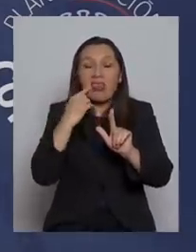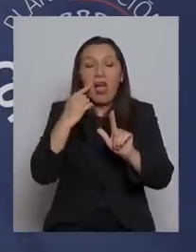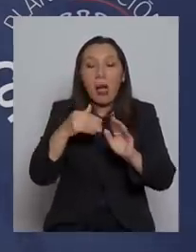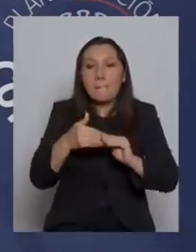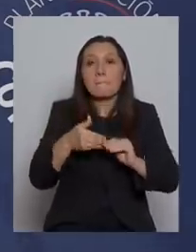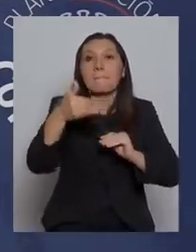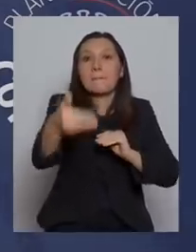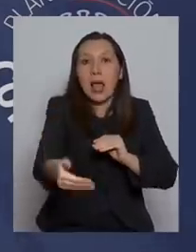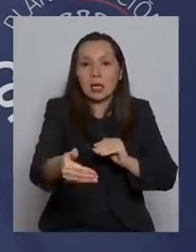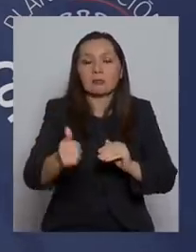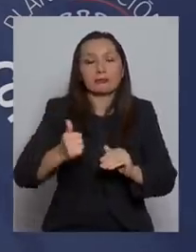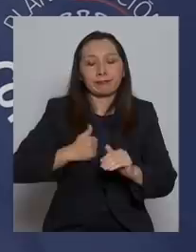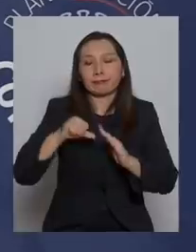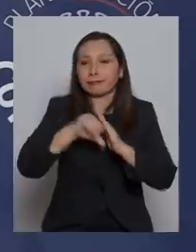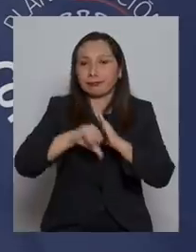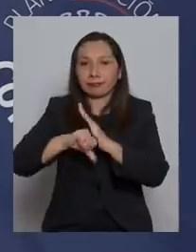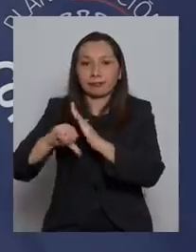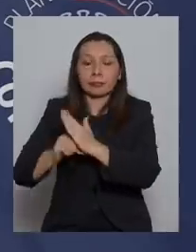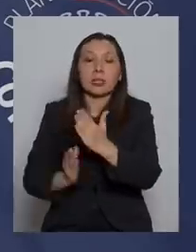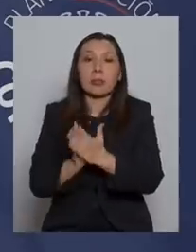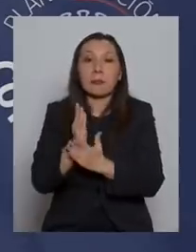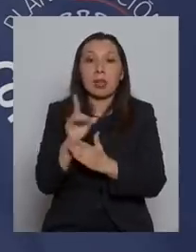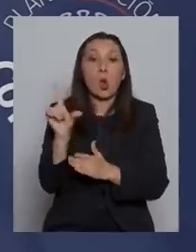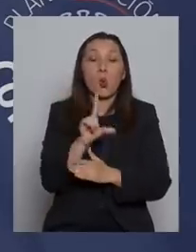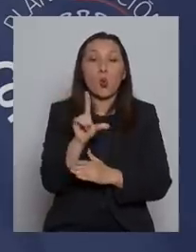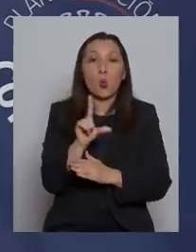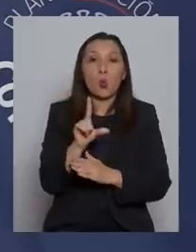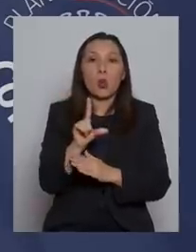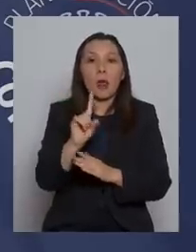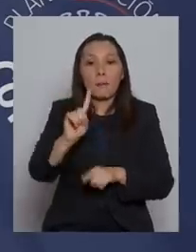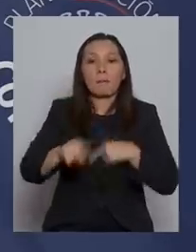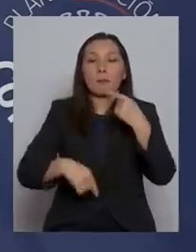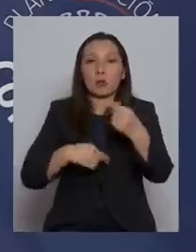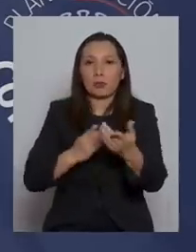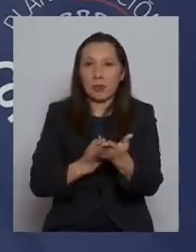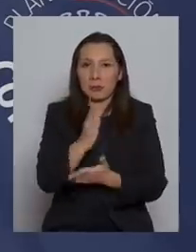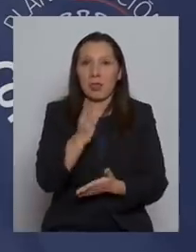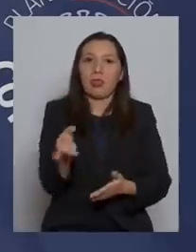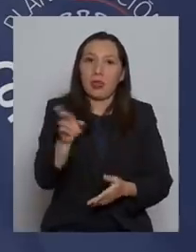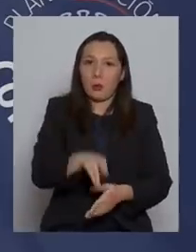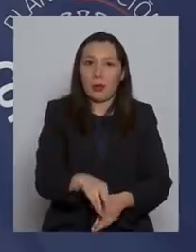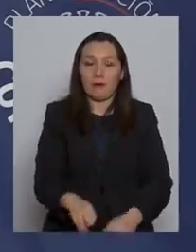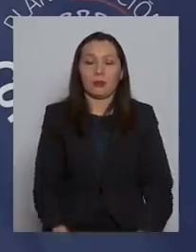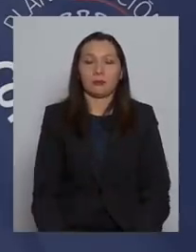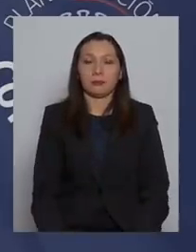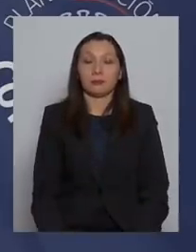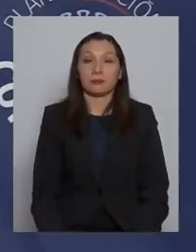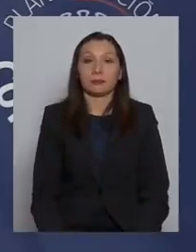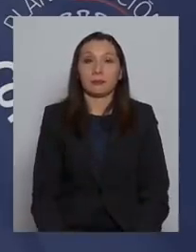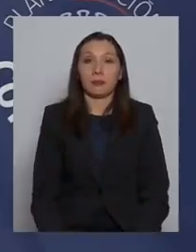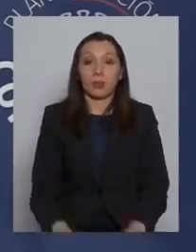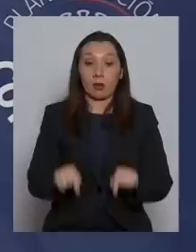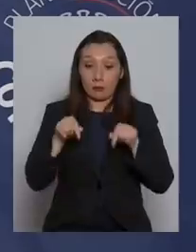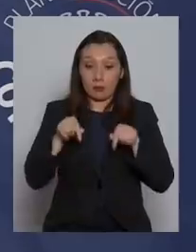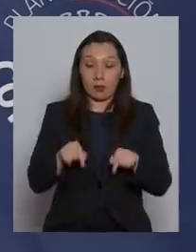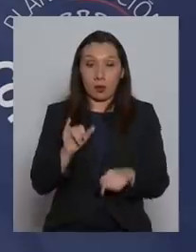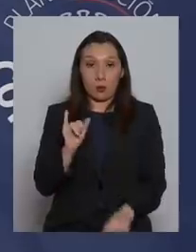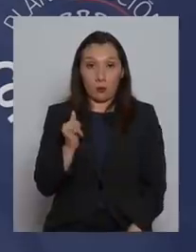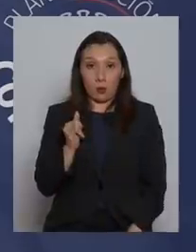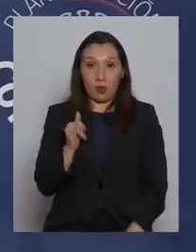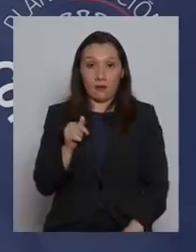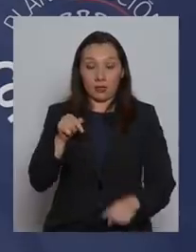más a partir de el lunes próximo. A partir de este